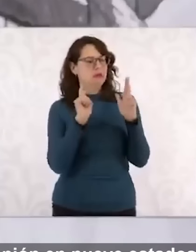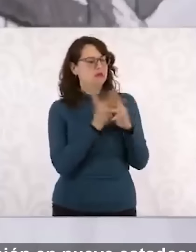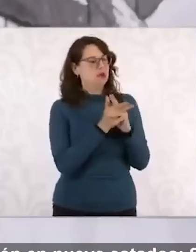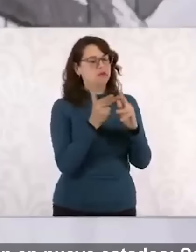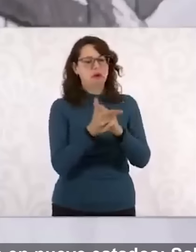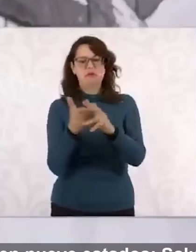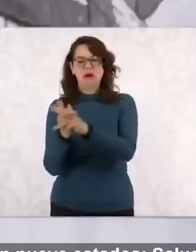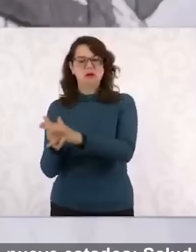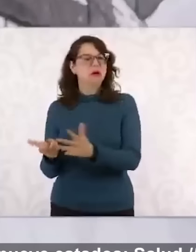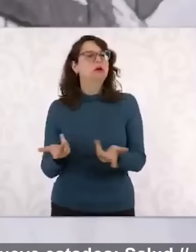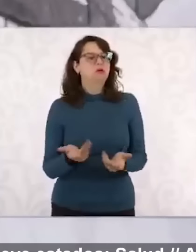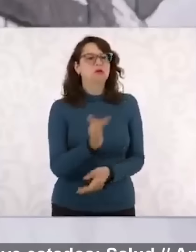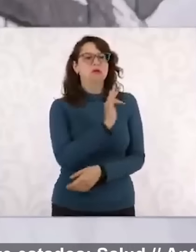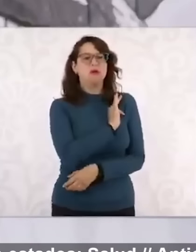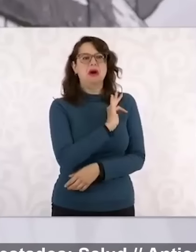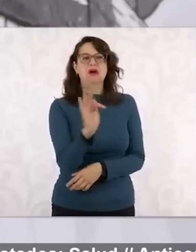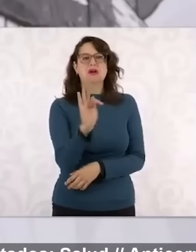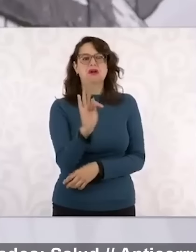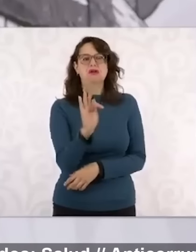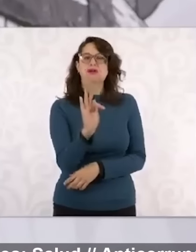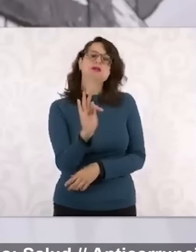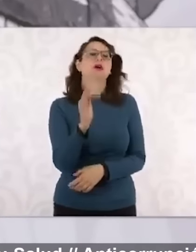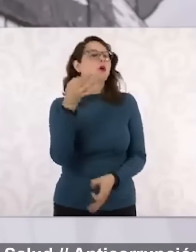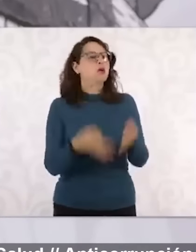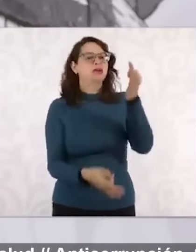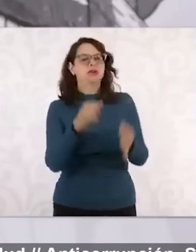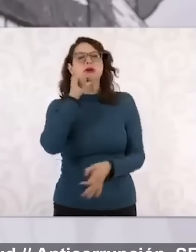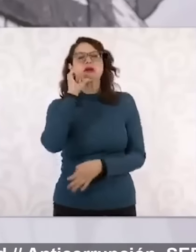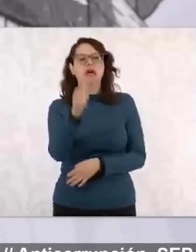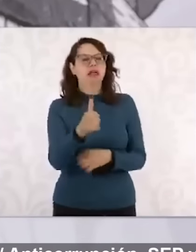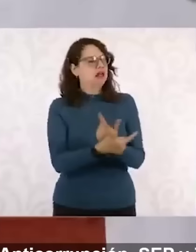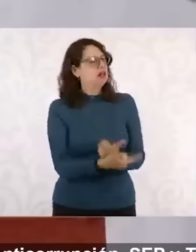una persona así, sin un juicio,